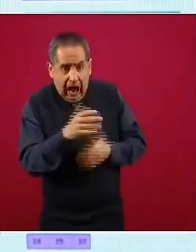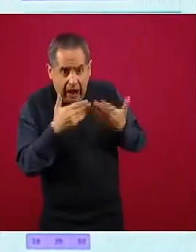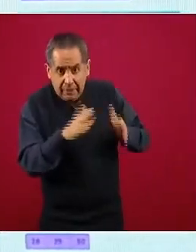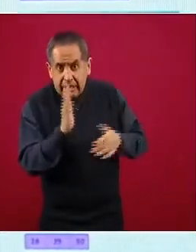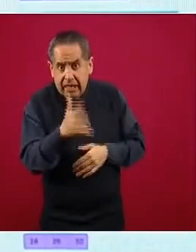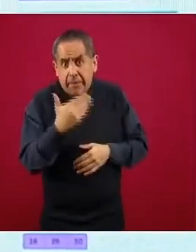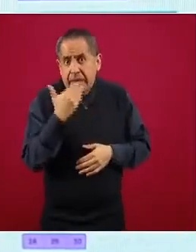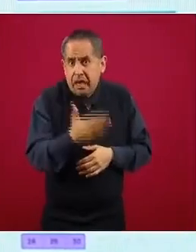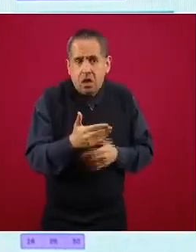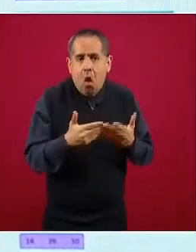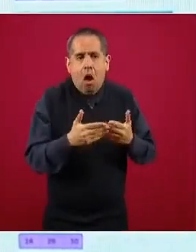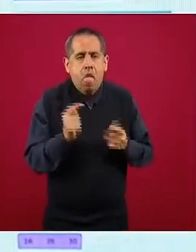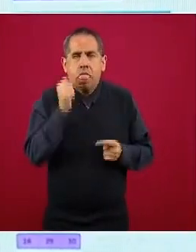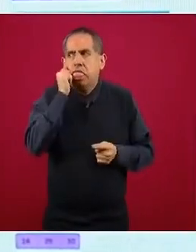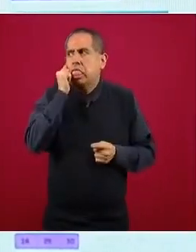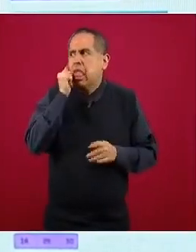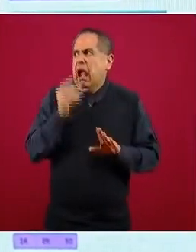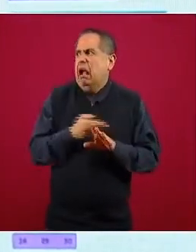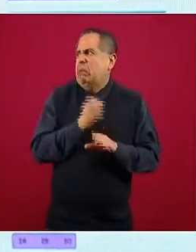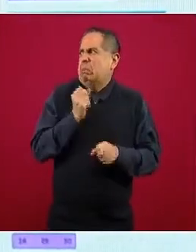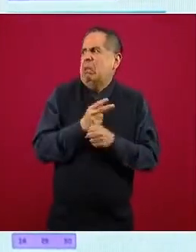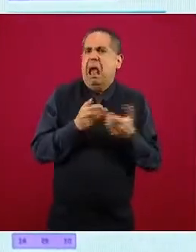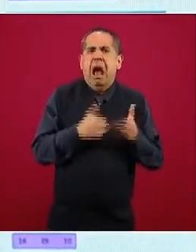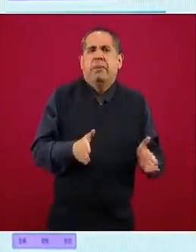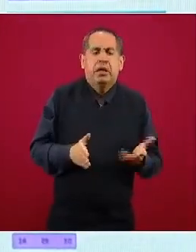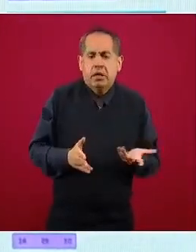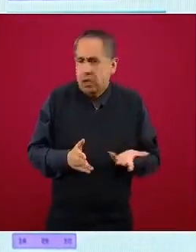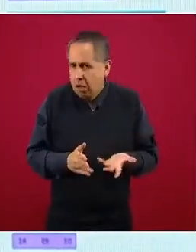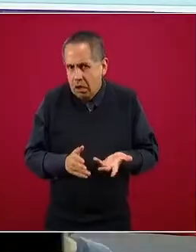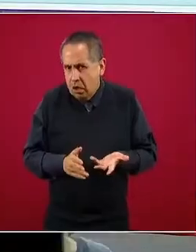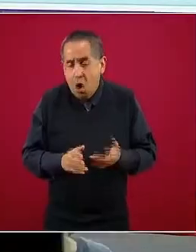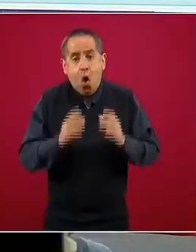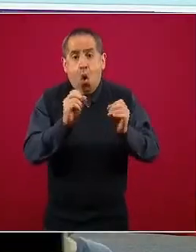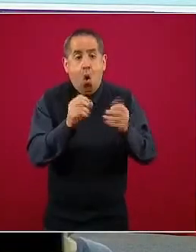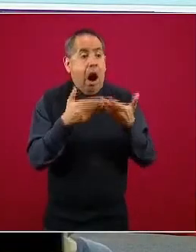correspondía, y en caso de que sí les correspondiera y abrieron,